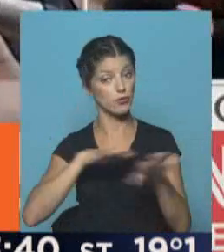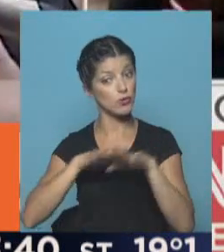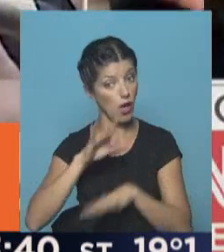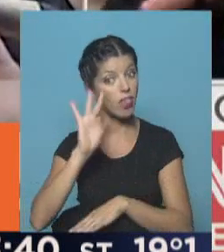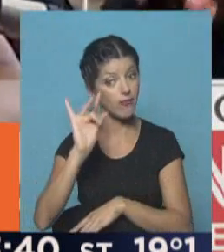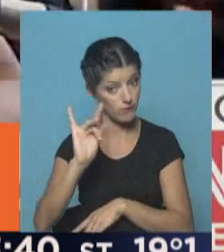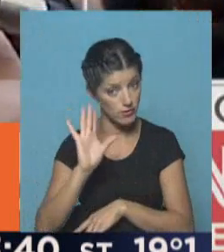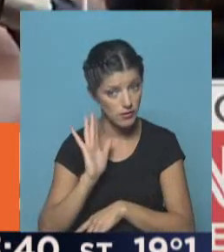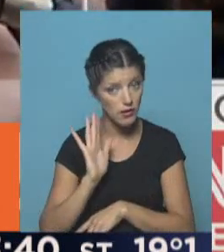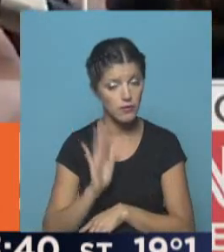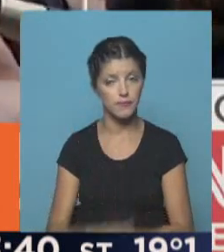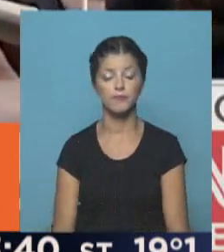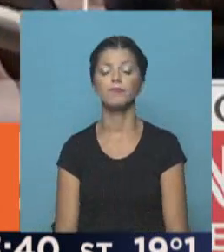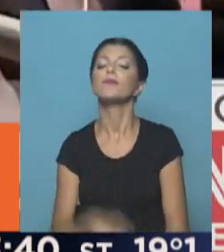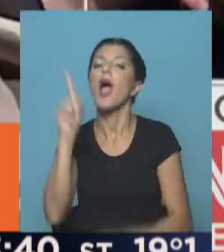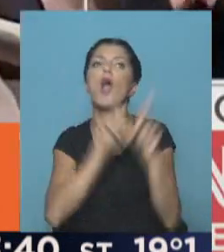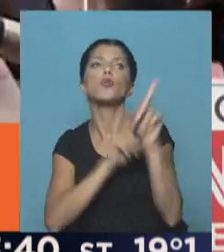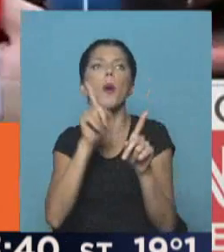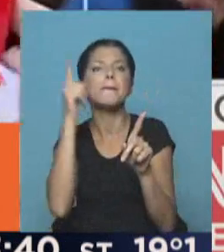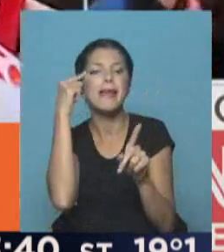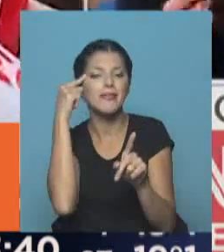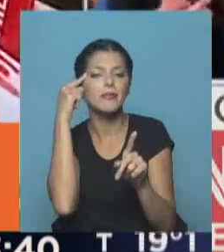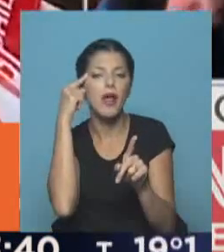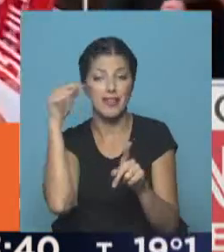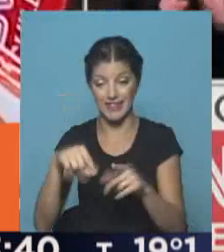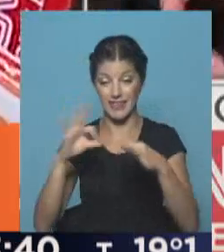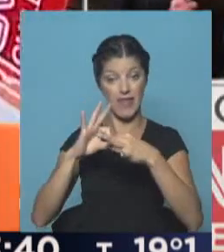difícil algunos creen que con esto puedes